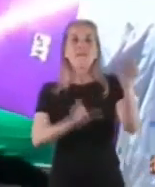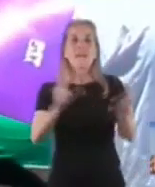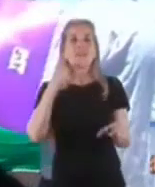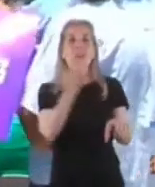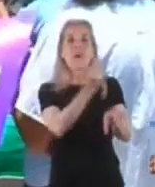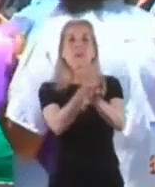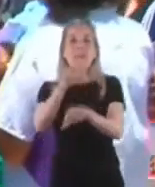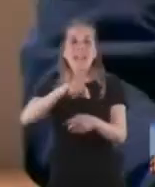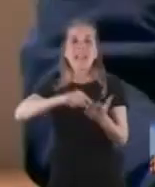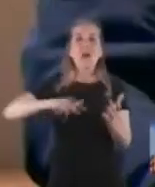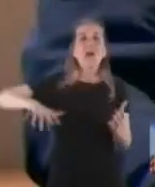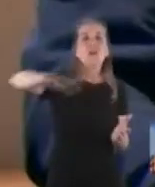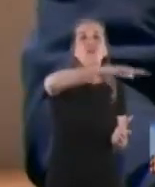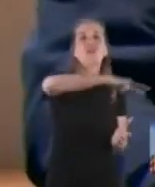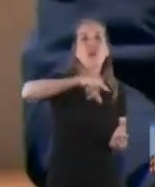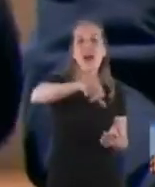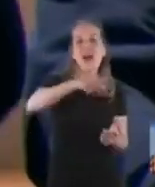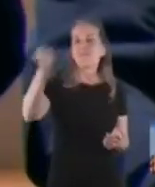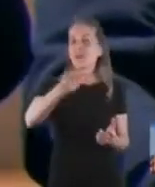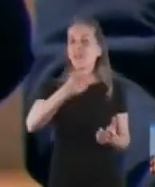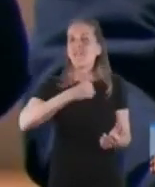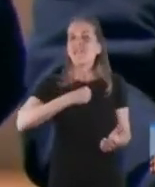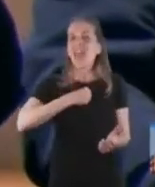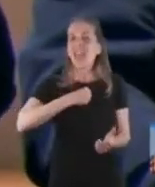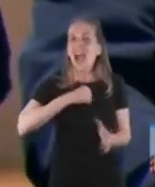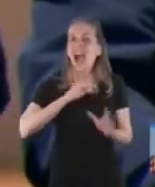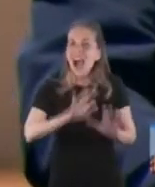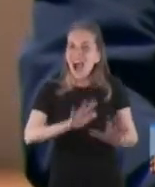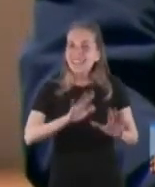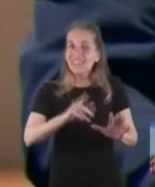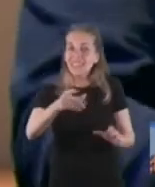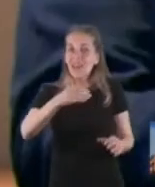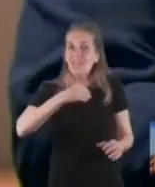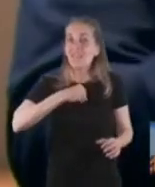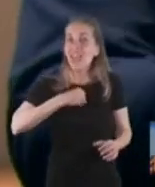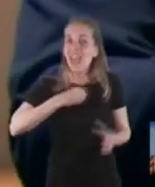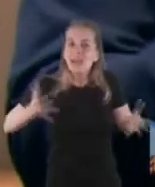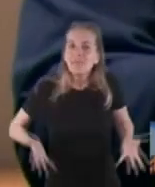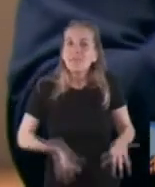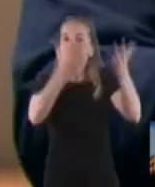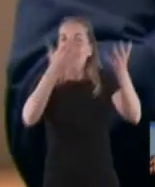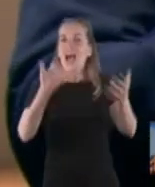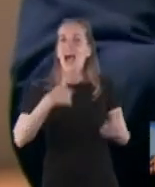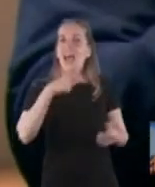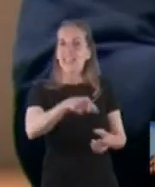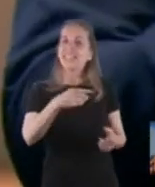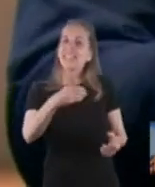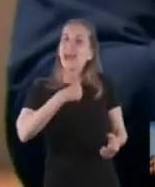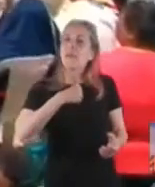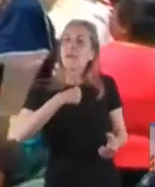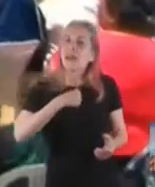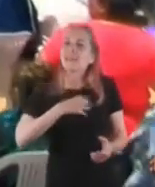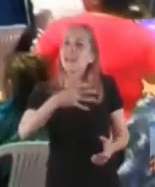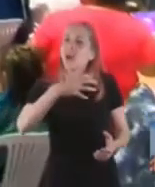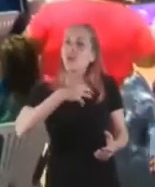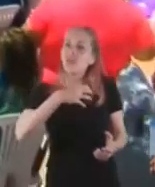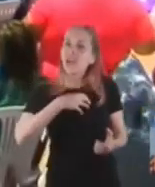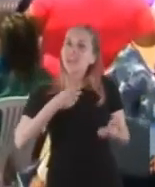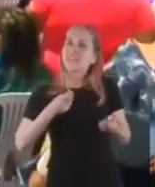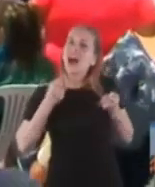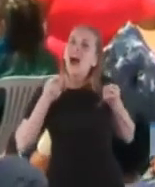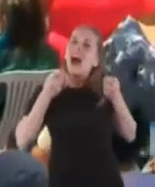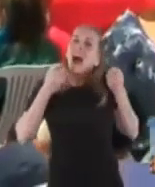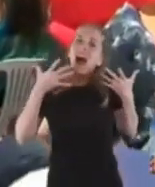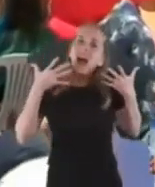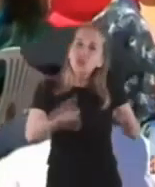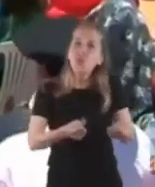Mercedinos, mercedinas, nunca pierdan esa esperanza. Porque esa esperanza es la que hace grande a la Argentina. Esa esperanza es